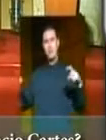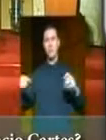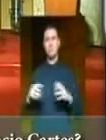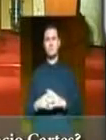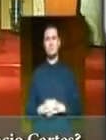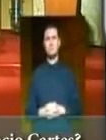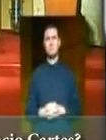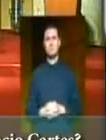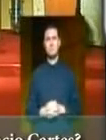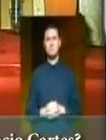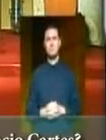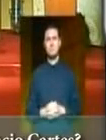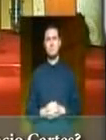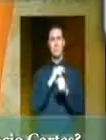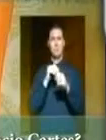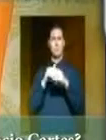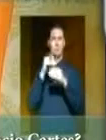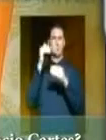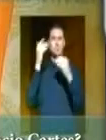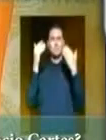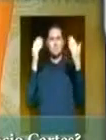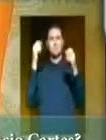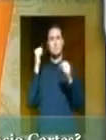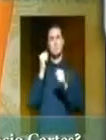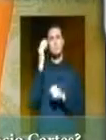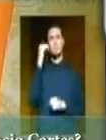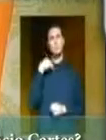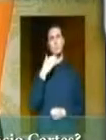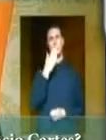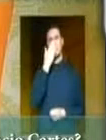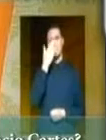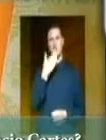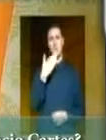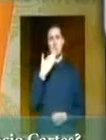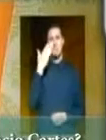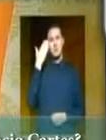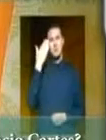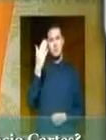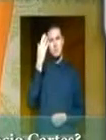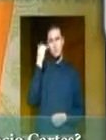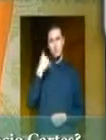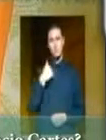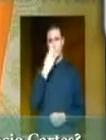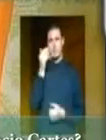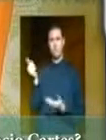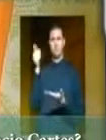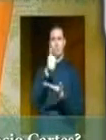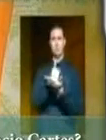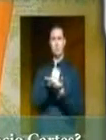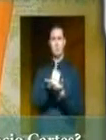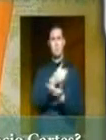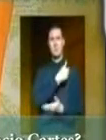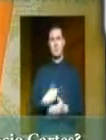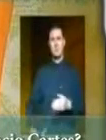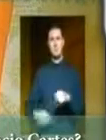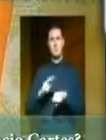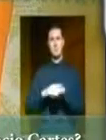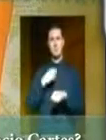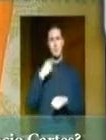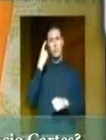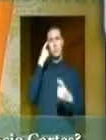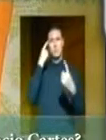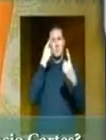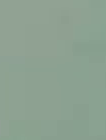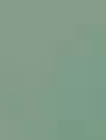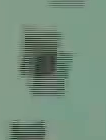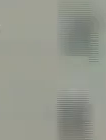sujeto a críticas y lo bloqueen. O bien, pues irse por el otro extremo, hacer una alianza con Estados Unidos y la Alianza del Pacífico y contrarrestar